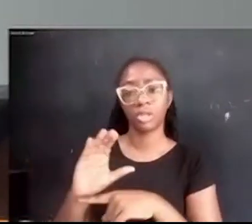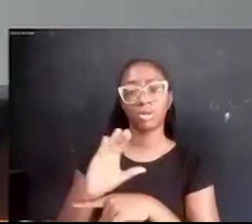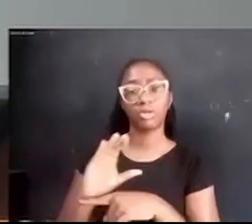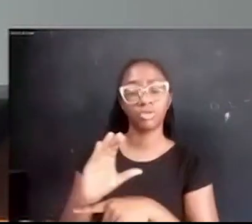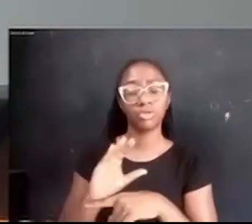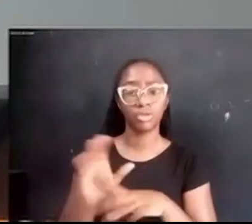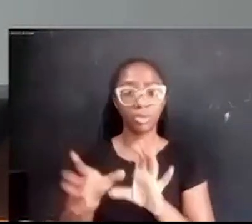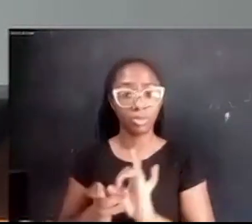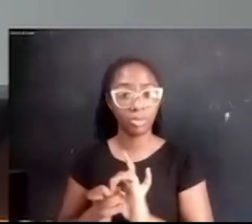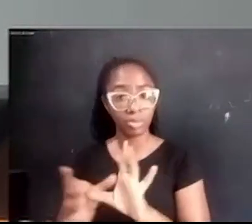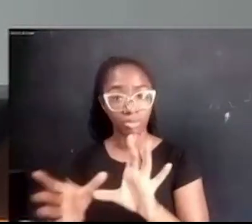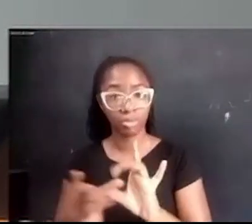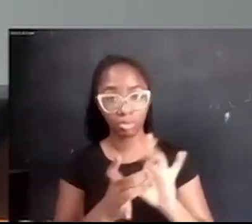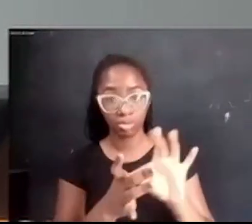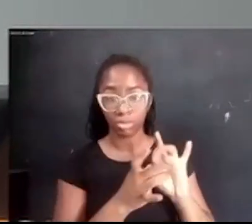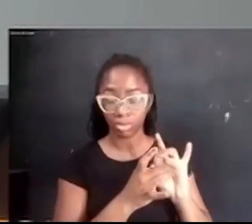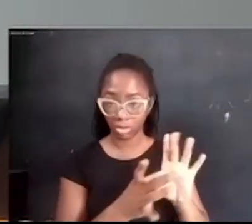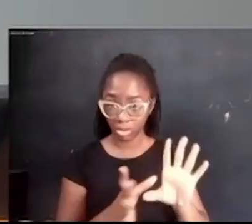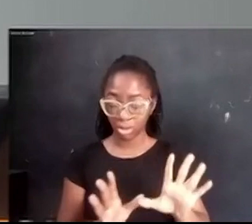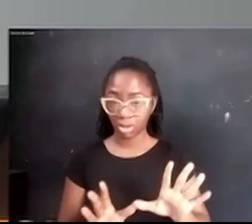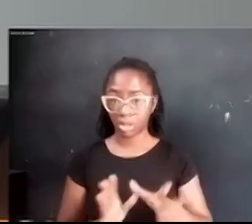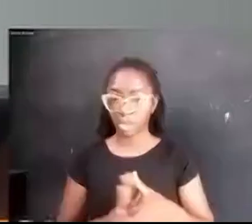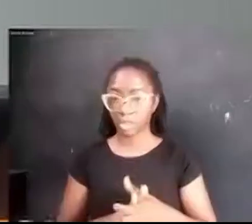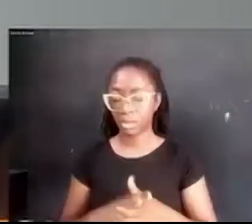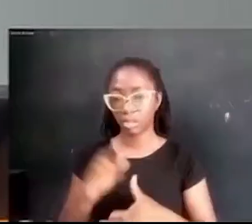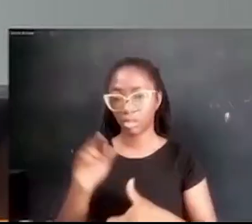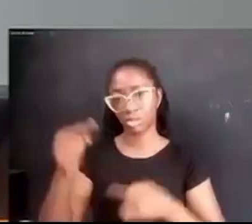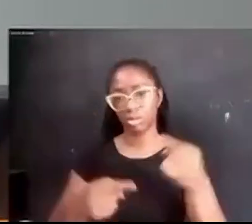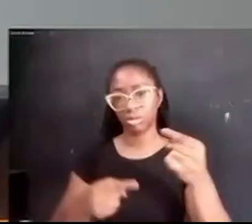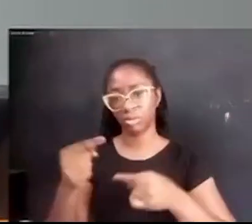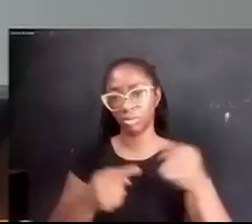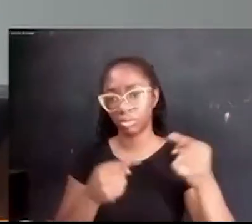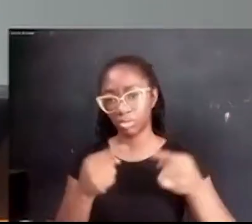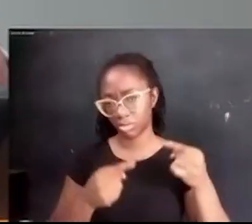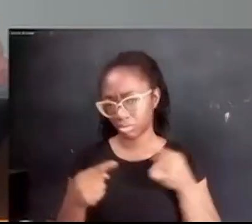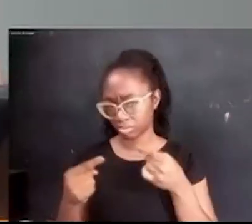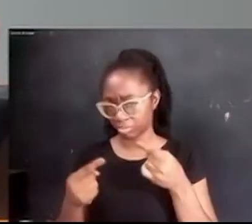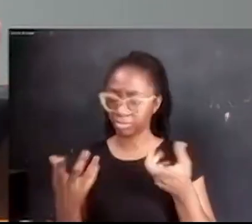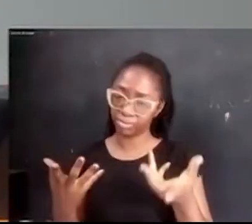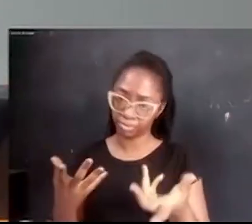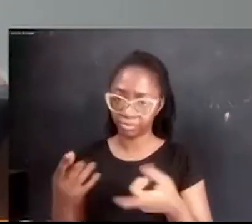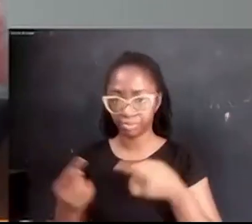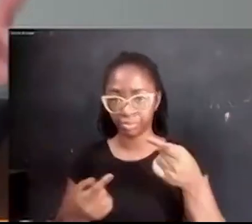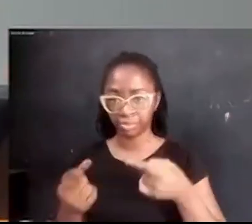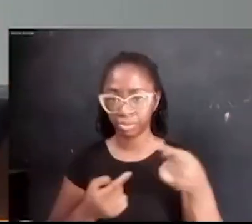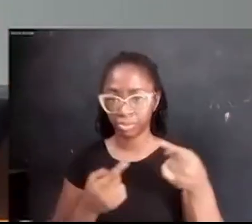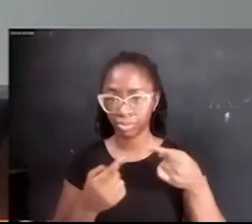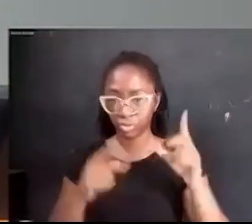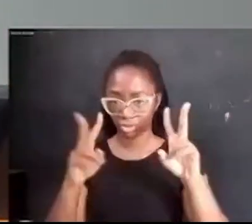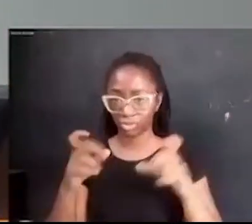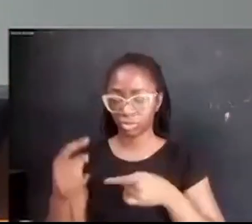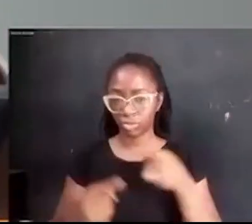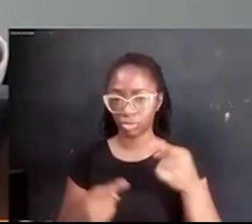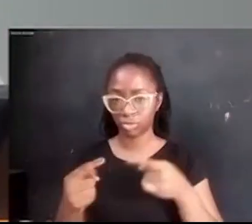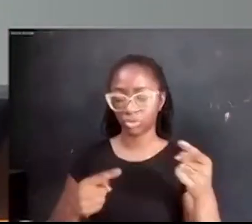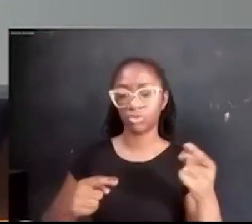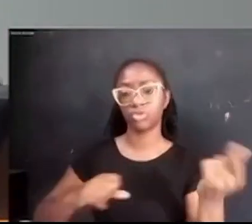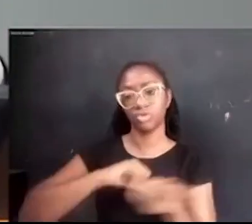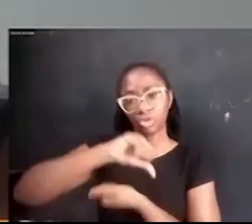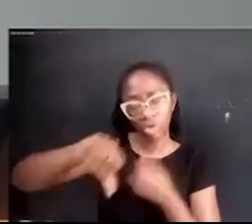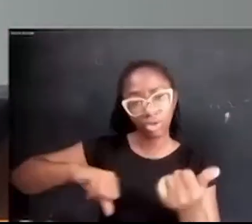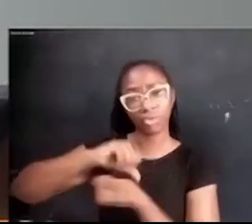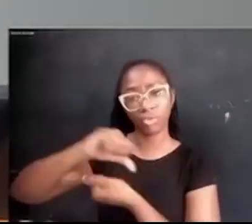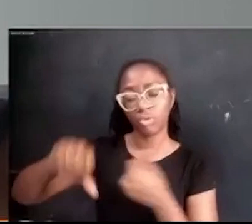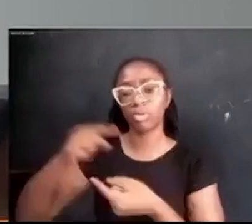mismo tiempo la internalización del desacuerdo política, permitieron esas instituciones reformas políticas,